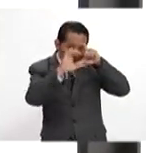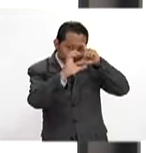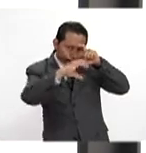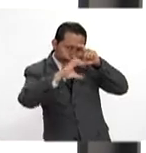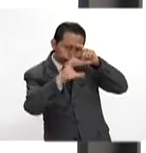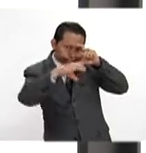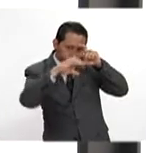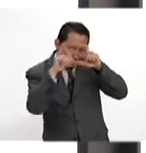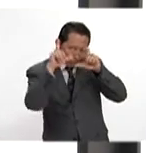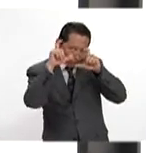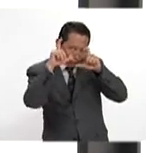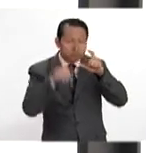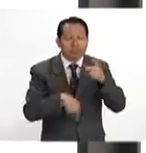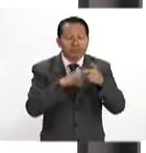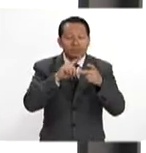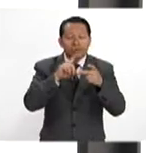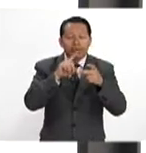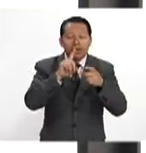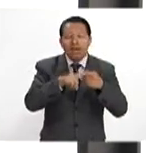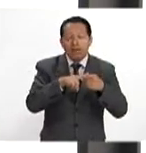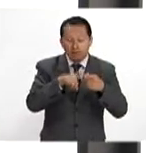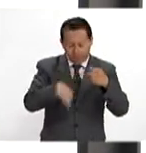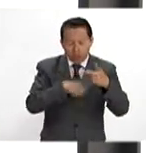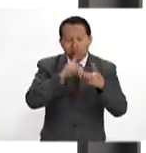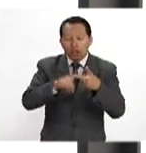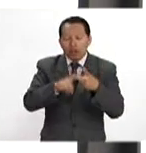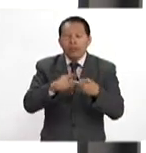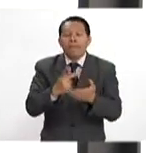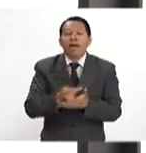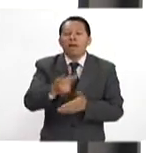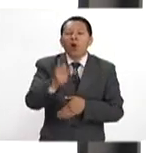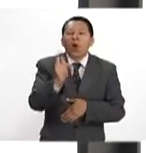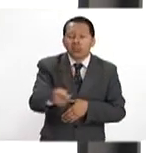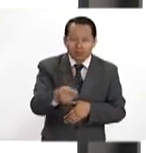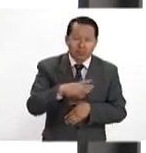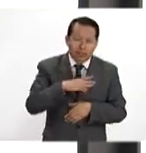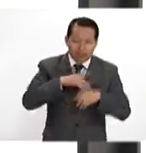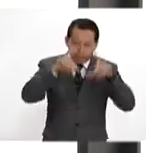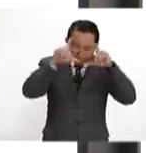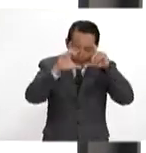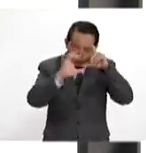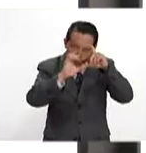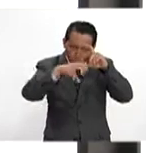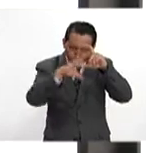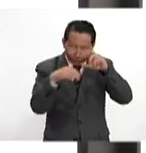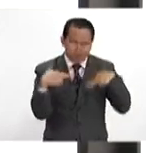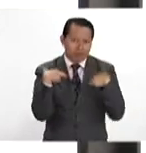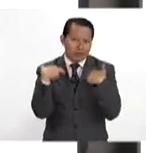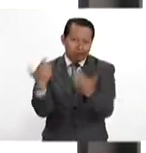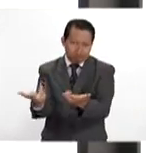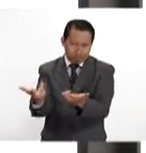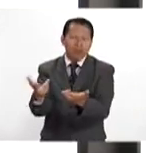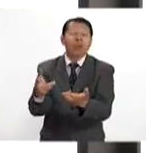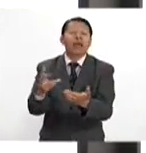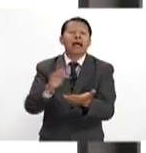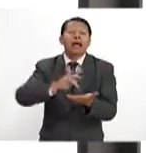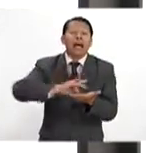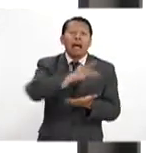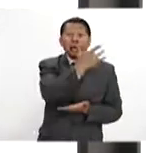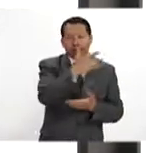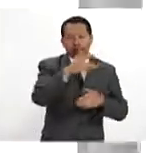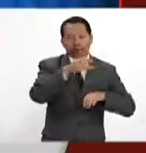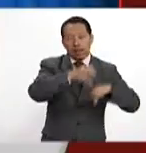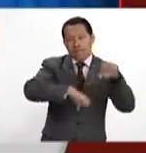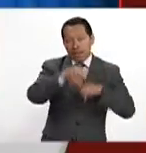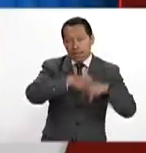premios que en esta ocasión tenemos cámaras fotográficas gracias al patrocinio de una empresa